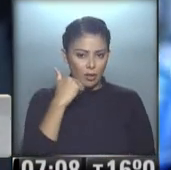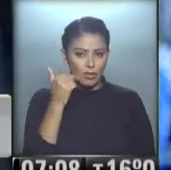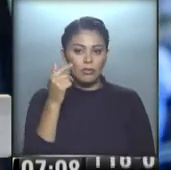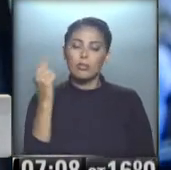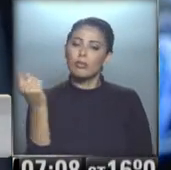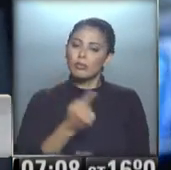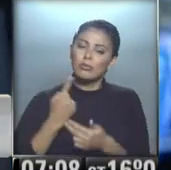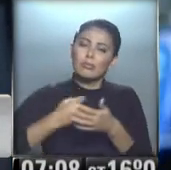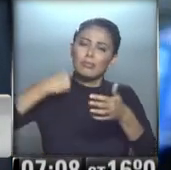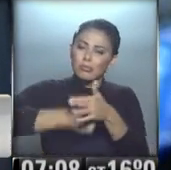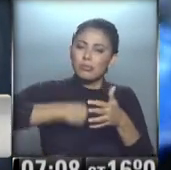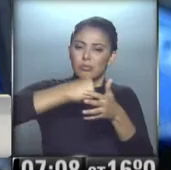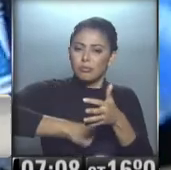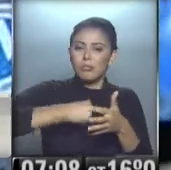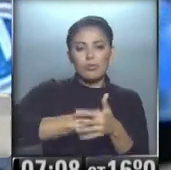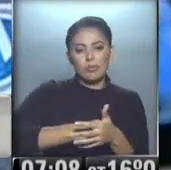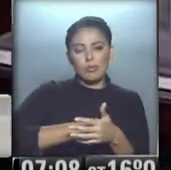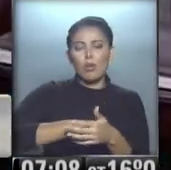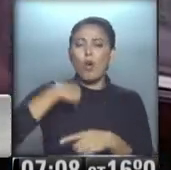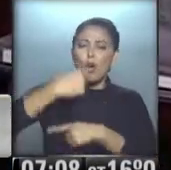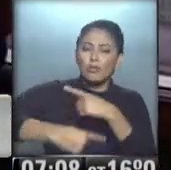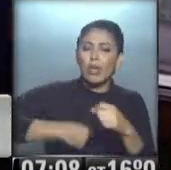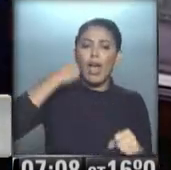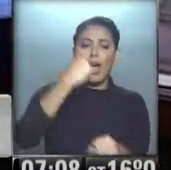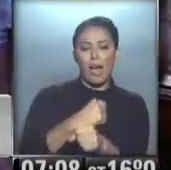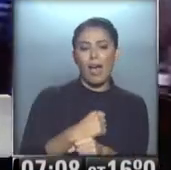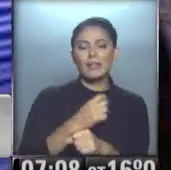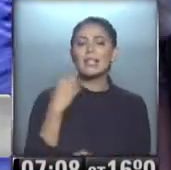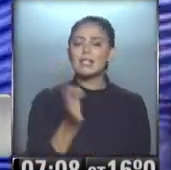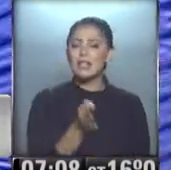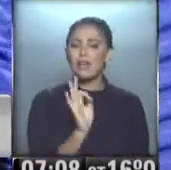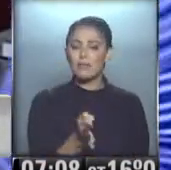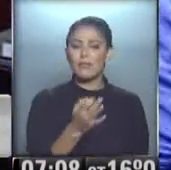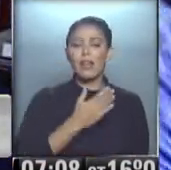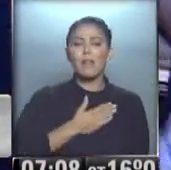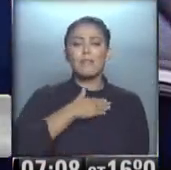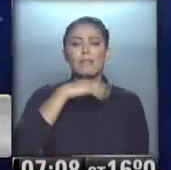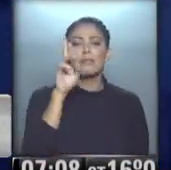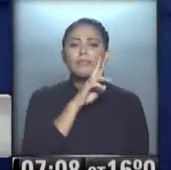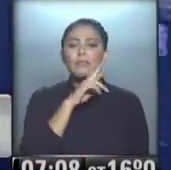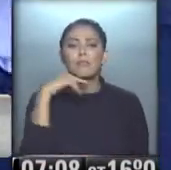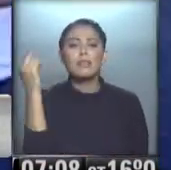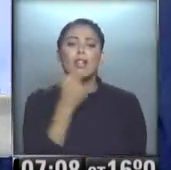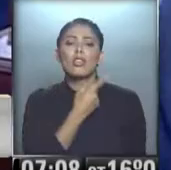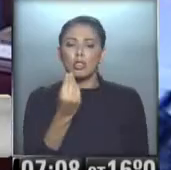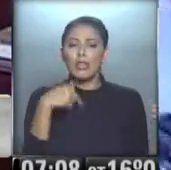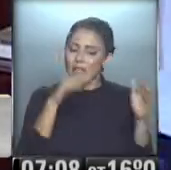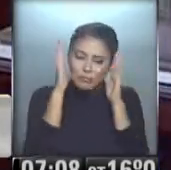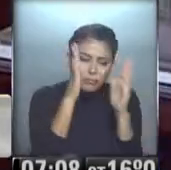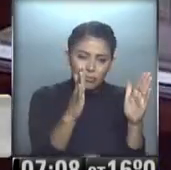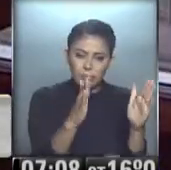Vamos a seguir peleándola y vamos a seguir luchando hasta el día que sepamos qué hicieron con Marita, porque ese es el objetivo